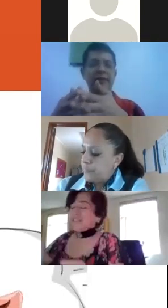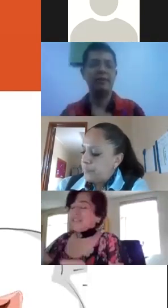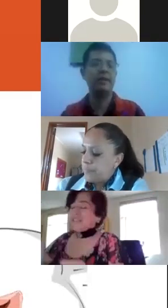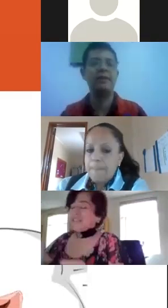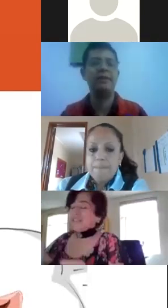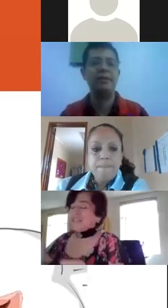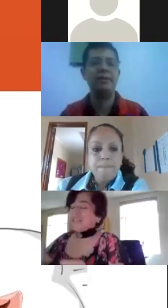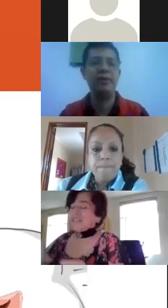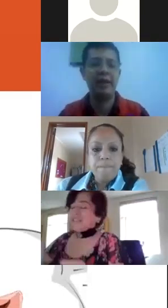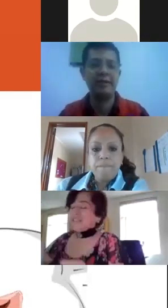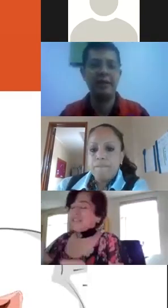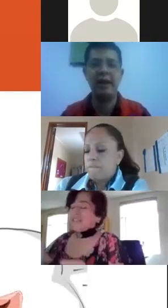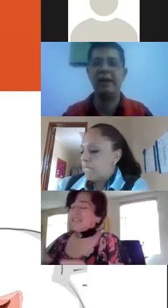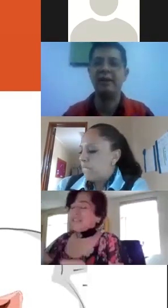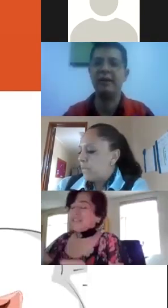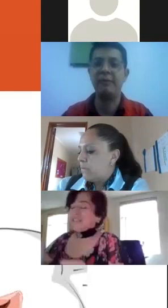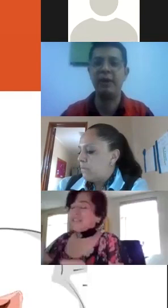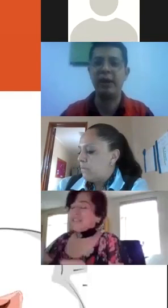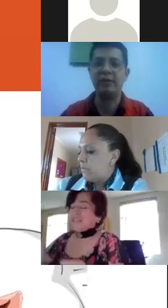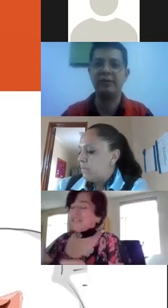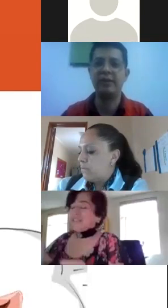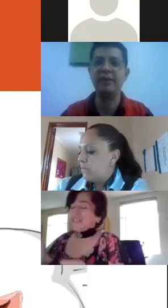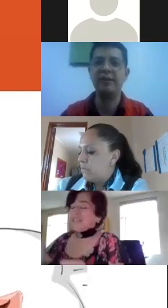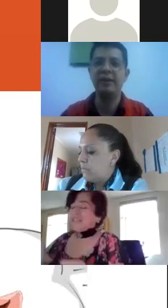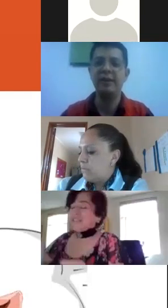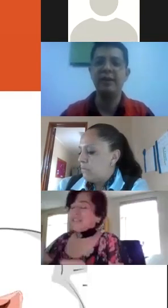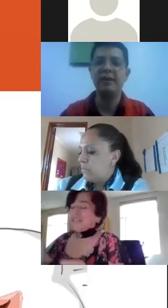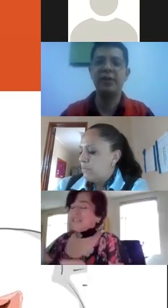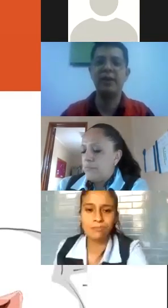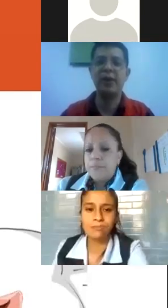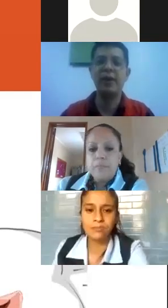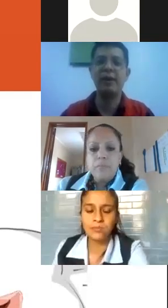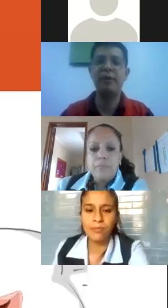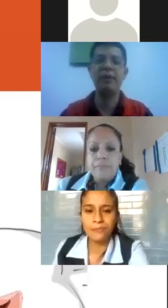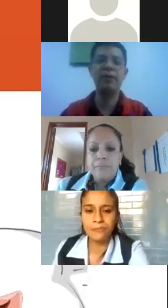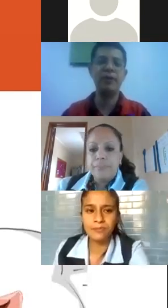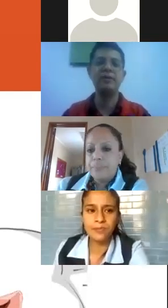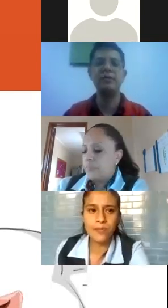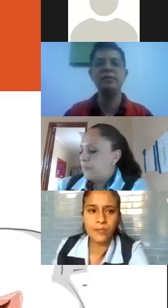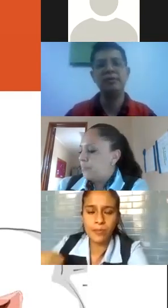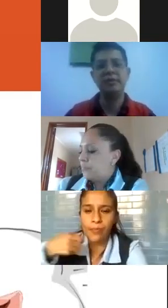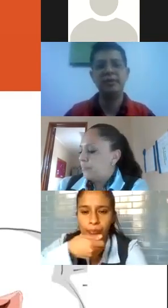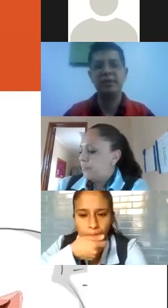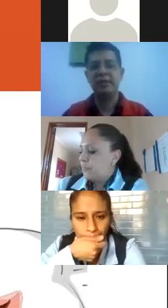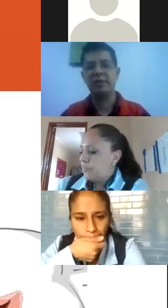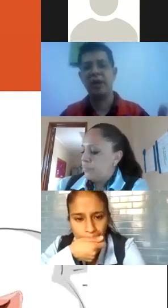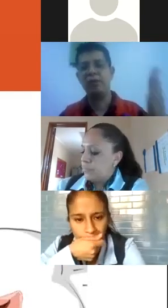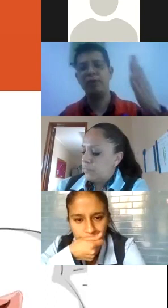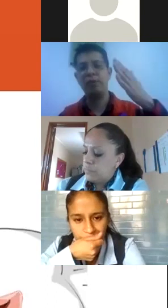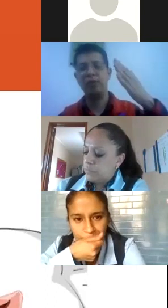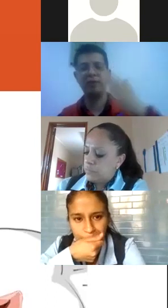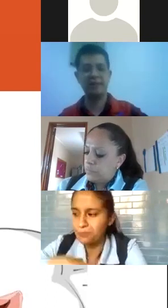en atender lo que es la quemadura, ¿ok? Sino que recuerden que previo a todo esto,